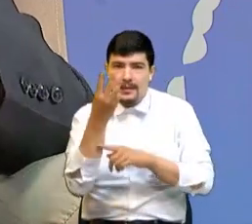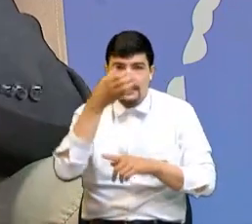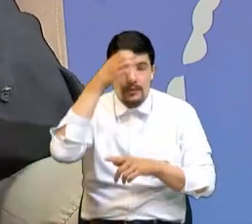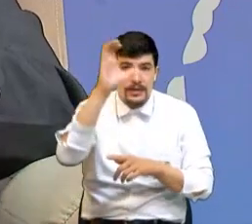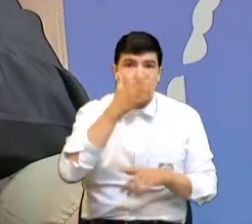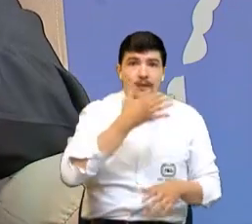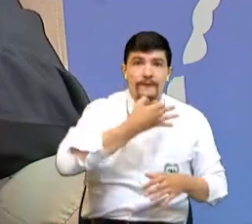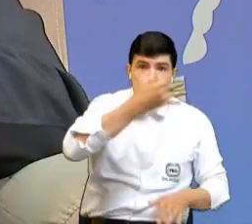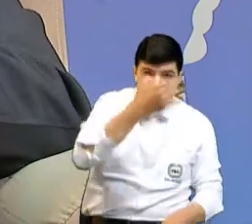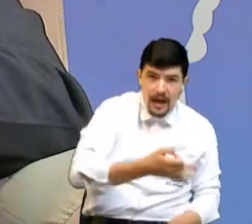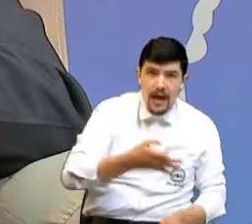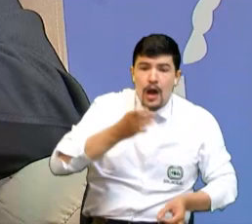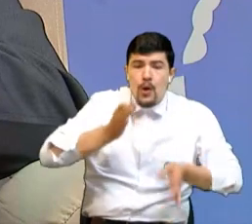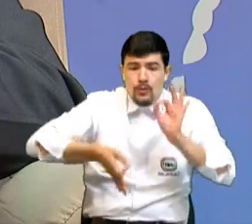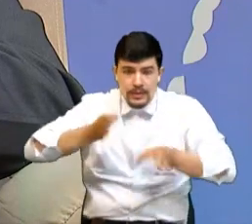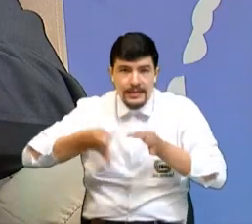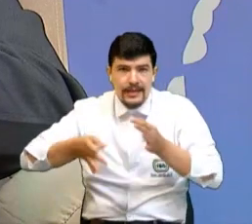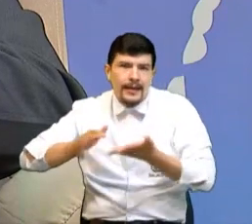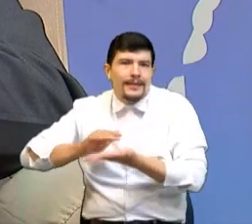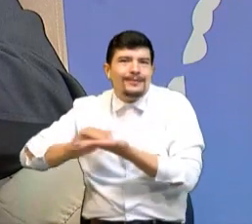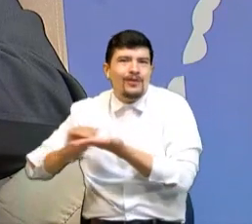verdad, justicia y reparación.